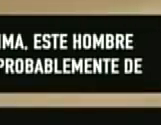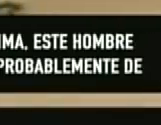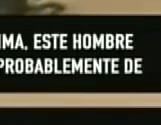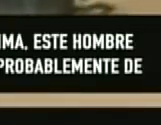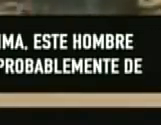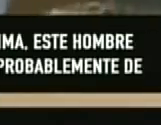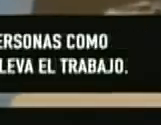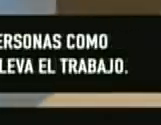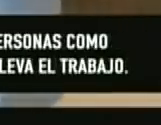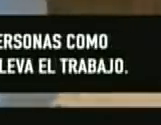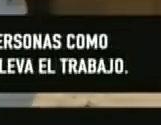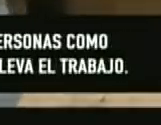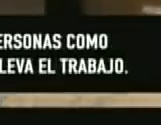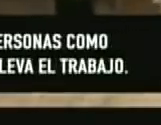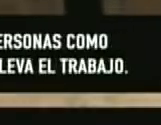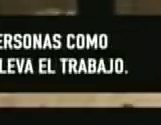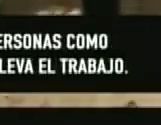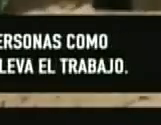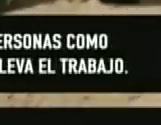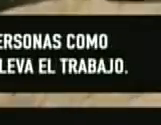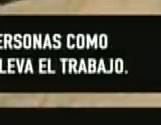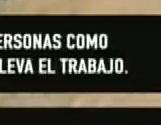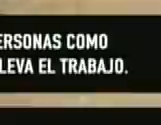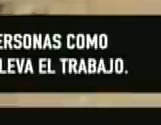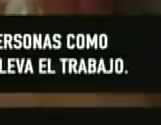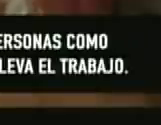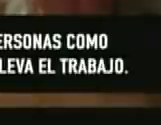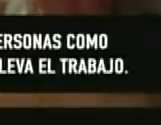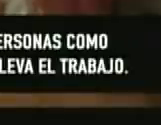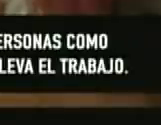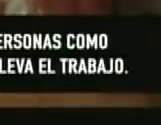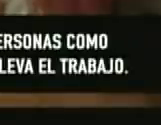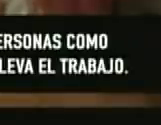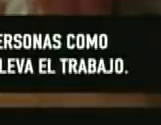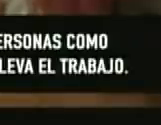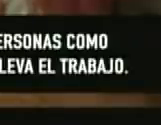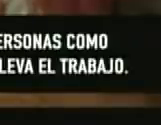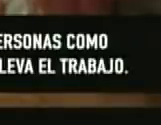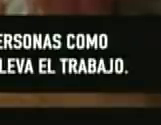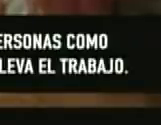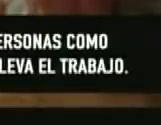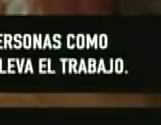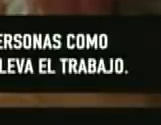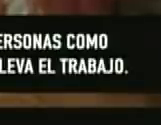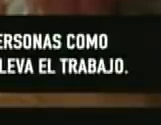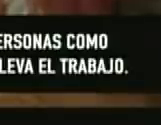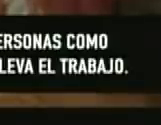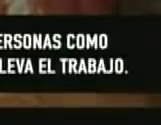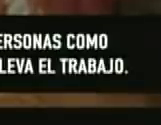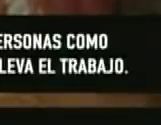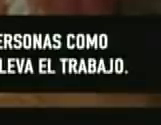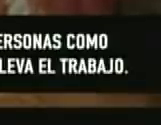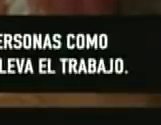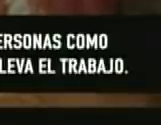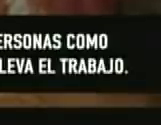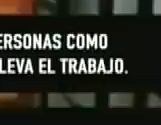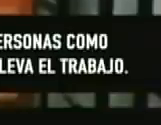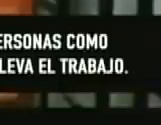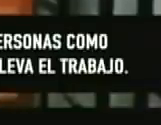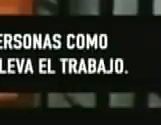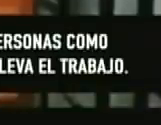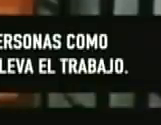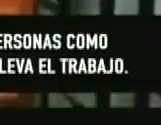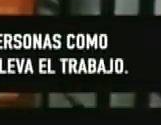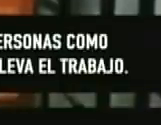peruana, probablemente de COVID-19. La tarea de trasladar el cadáver la asumen personas